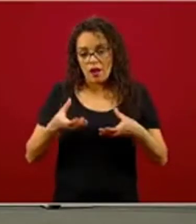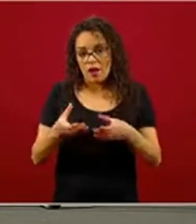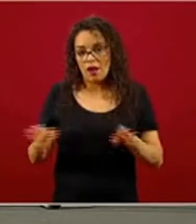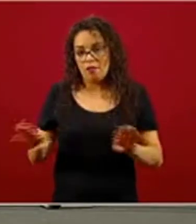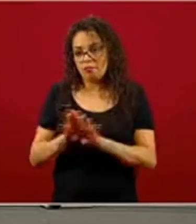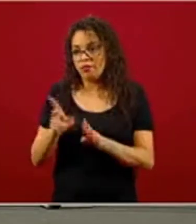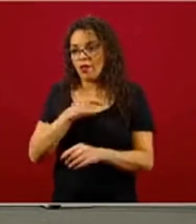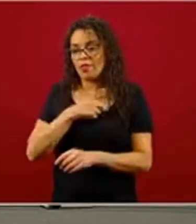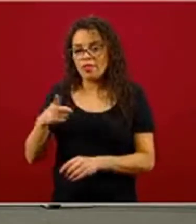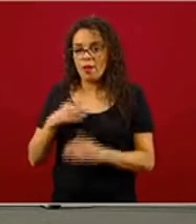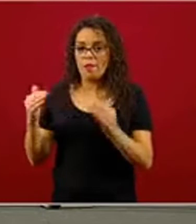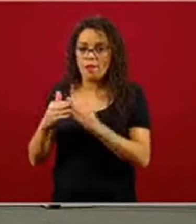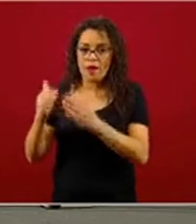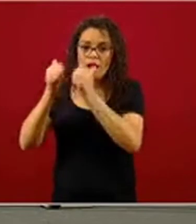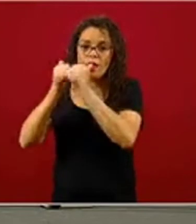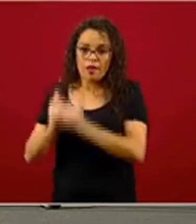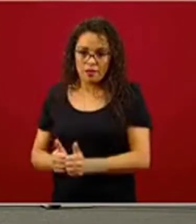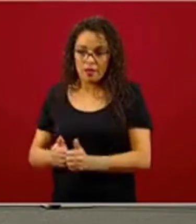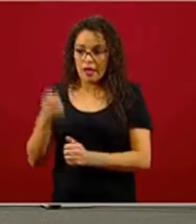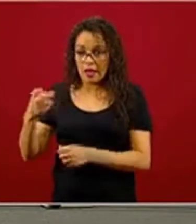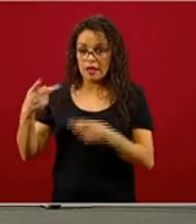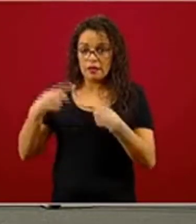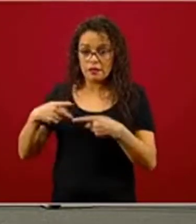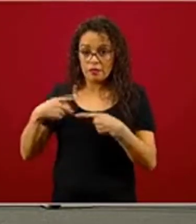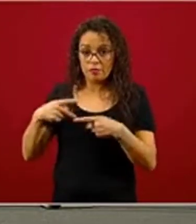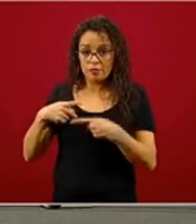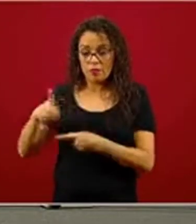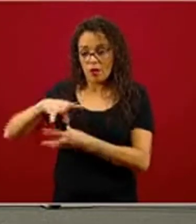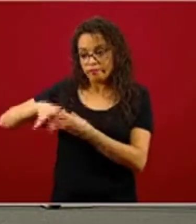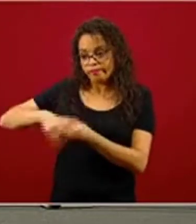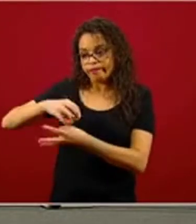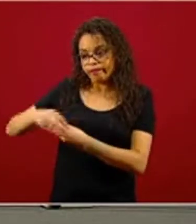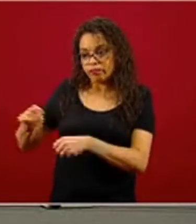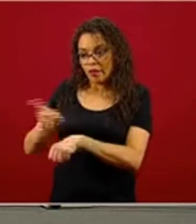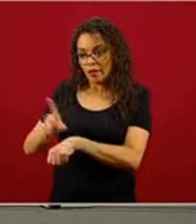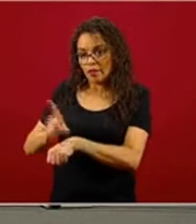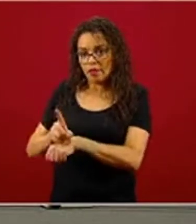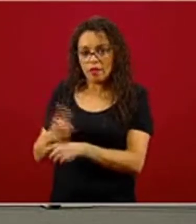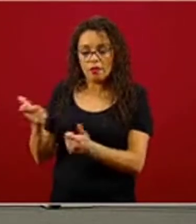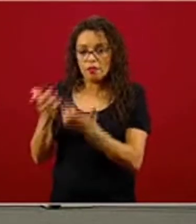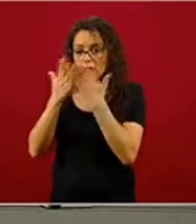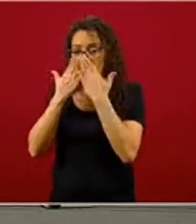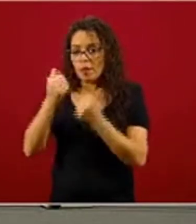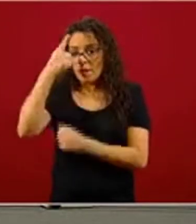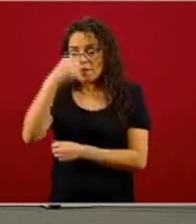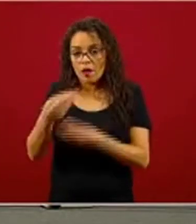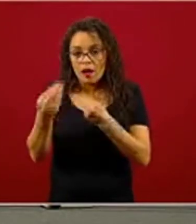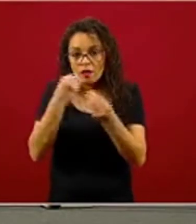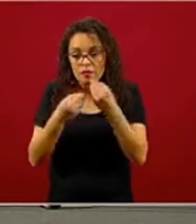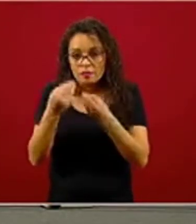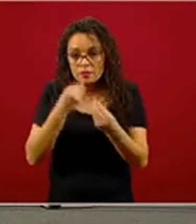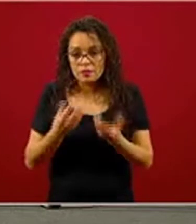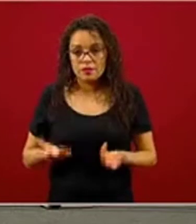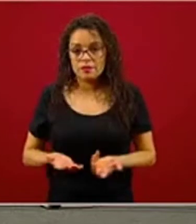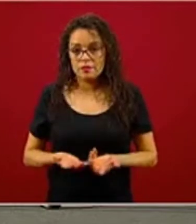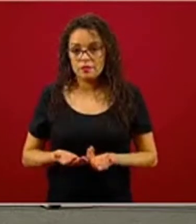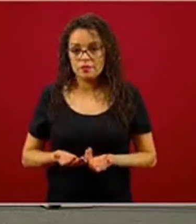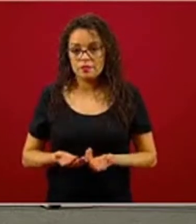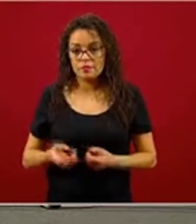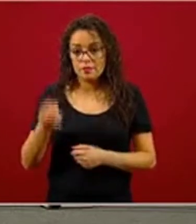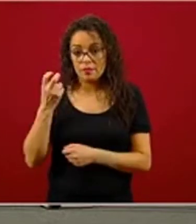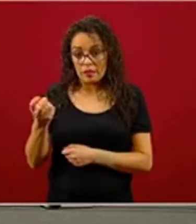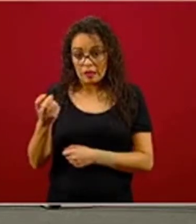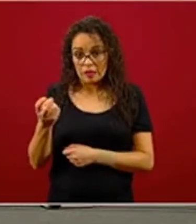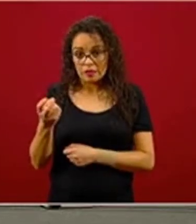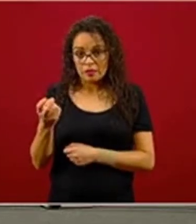directamente a que las personas que viven al día no tengan su sustento diario, no tengan con qué alimentarse. Y llevado al extremo,